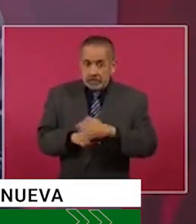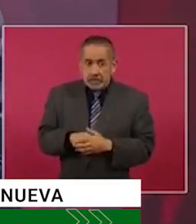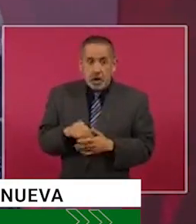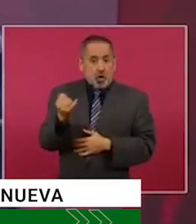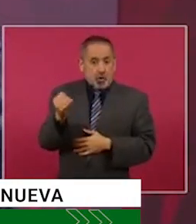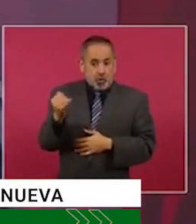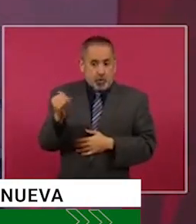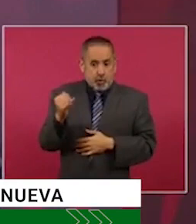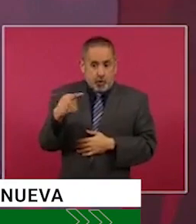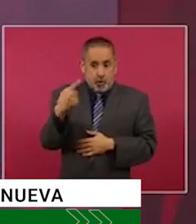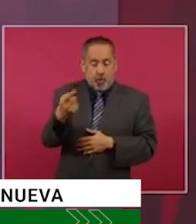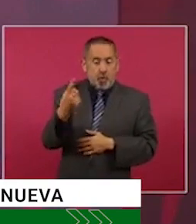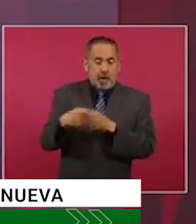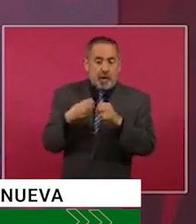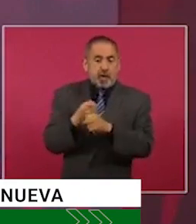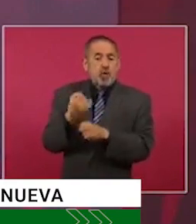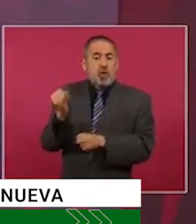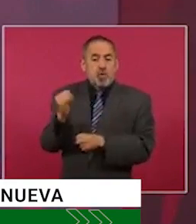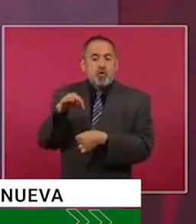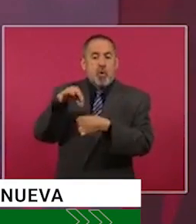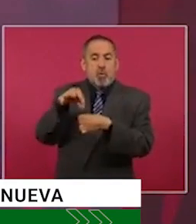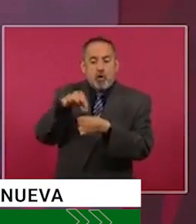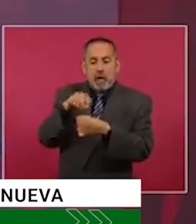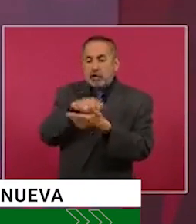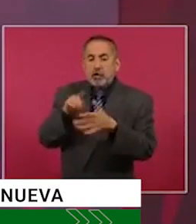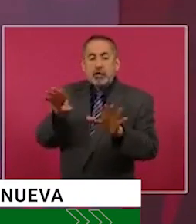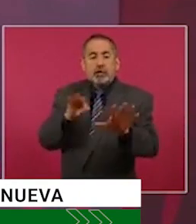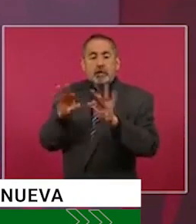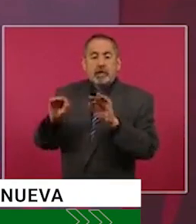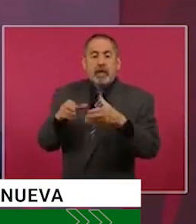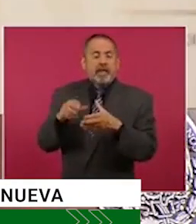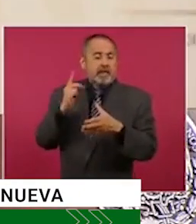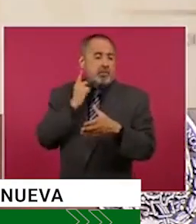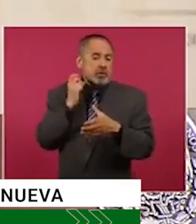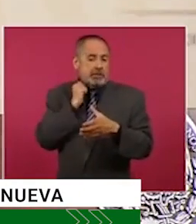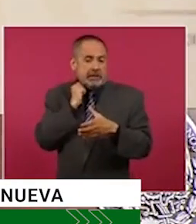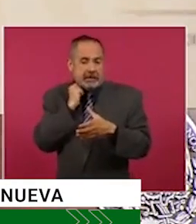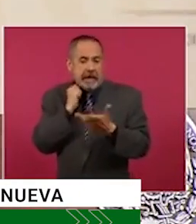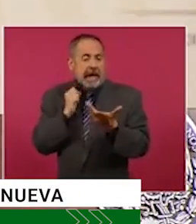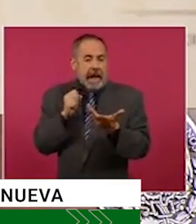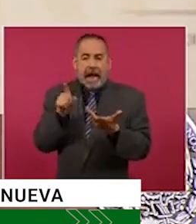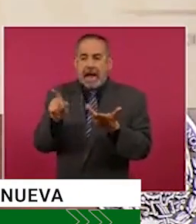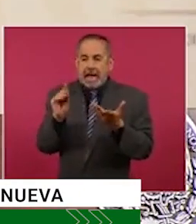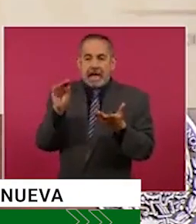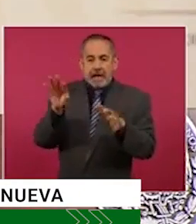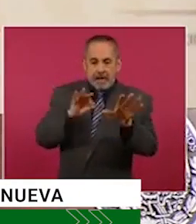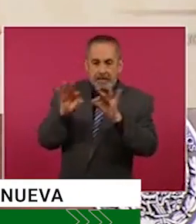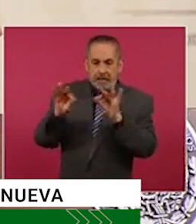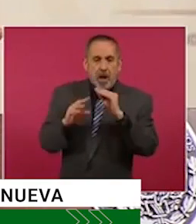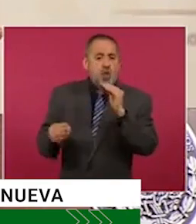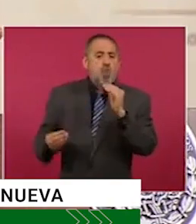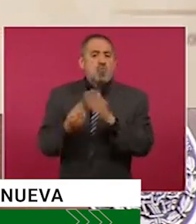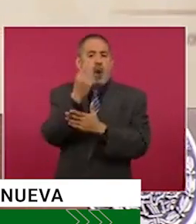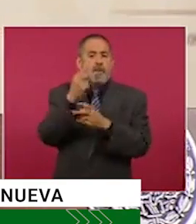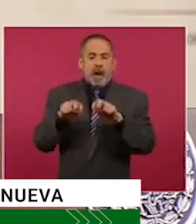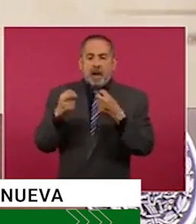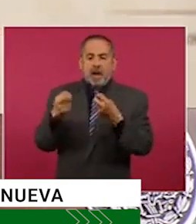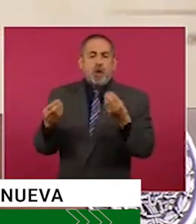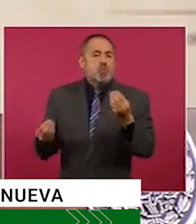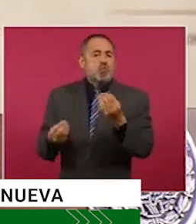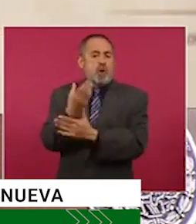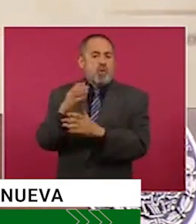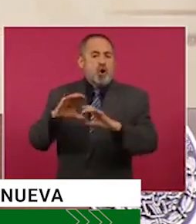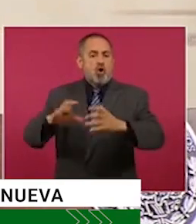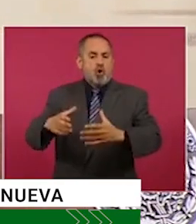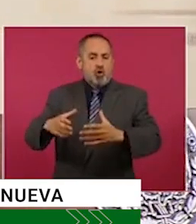último informe de gobierno, enviará una nueva reforma constitucional para insistir en que la Guardia Nacional regrese a la Sedena. López Obrador confía que